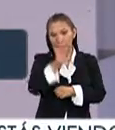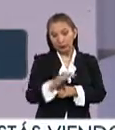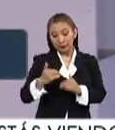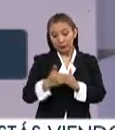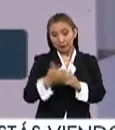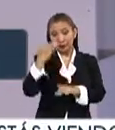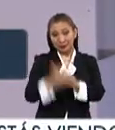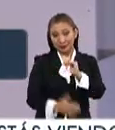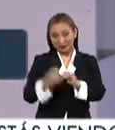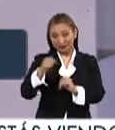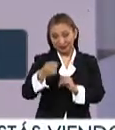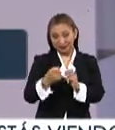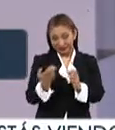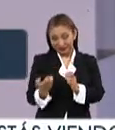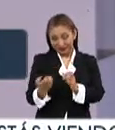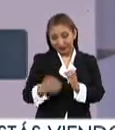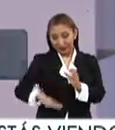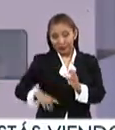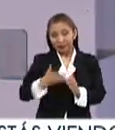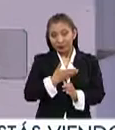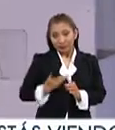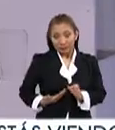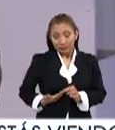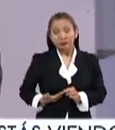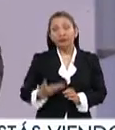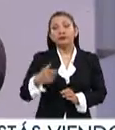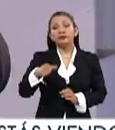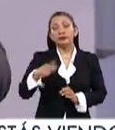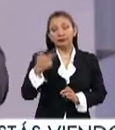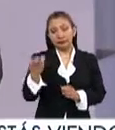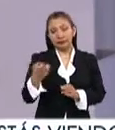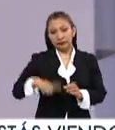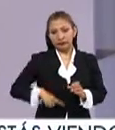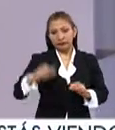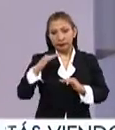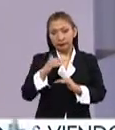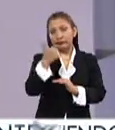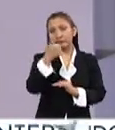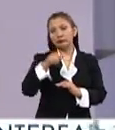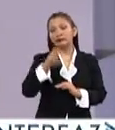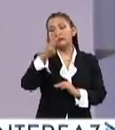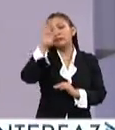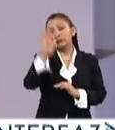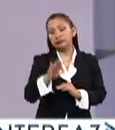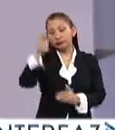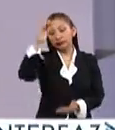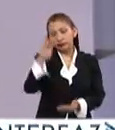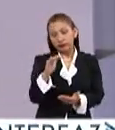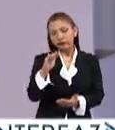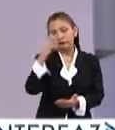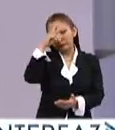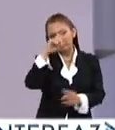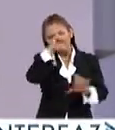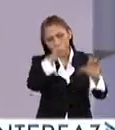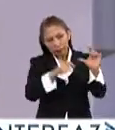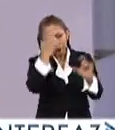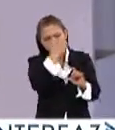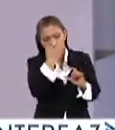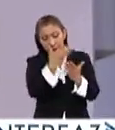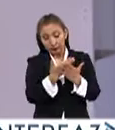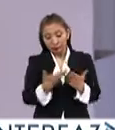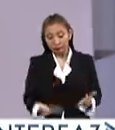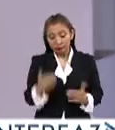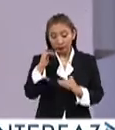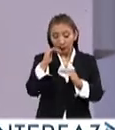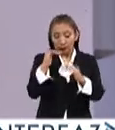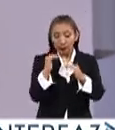de la administración, esta administración llegó con un 6.3% de analfabetismo a nivel nacional y hoy estamos